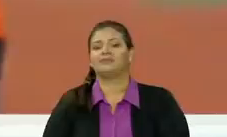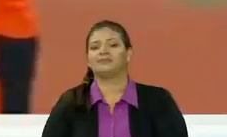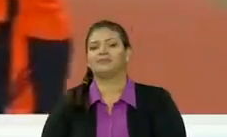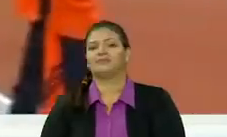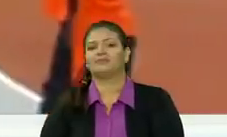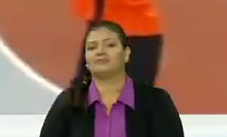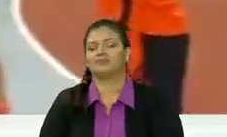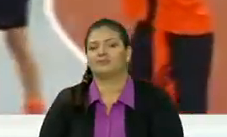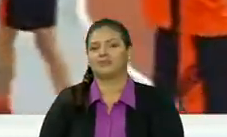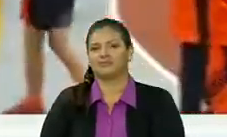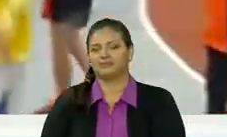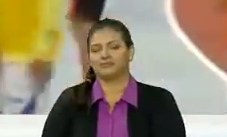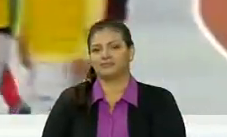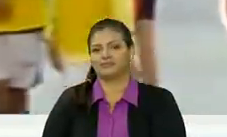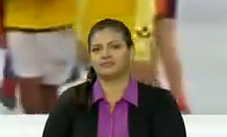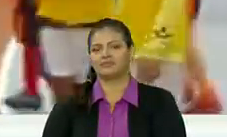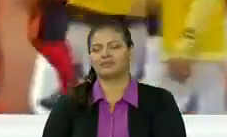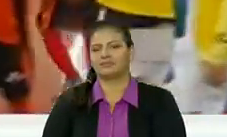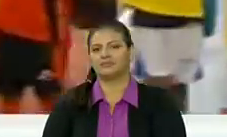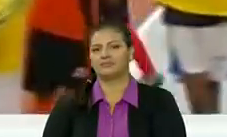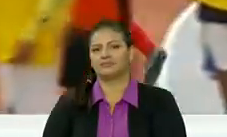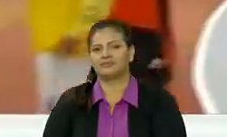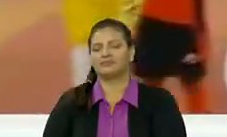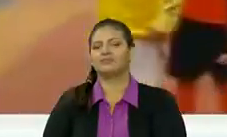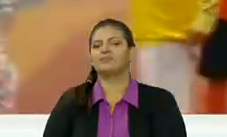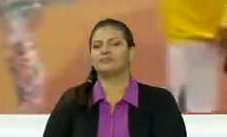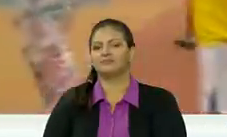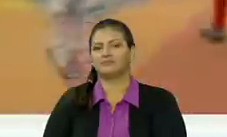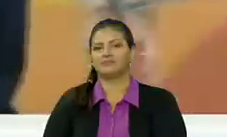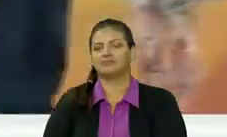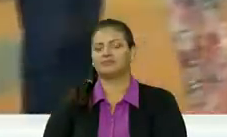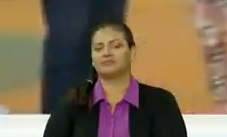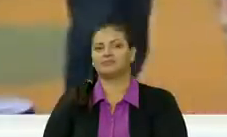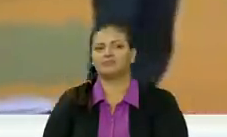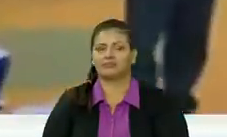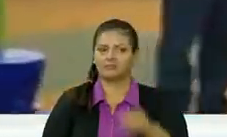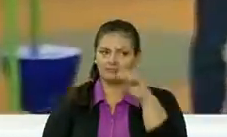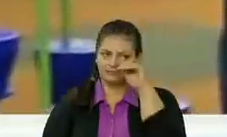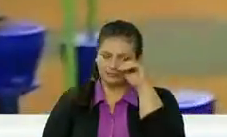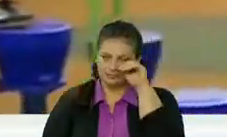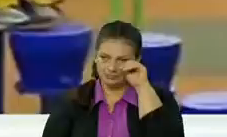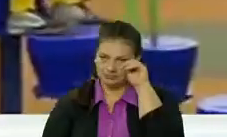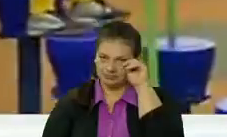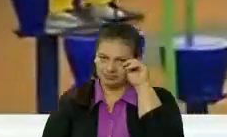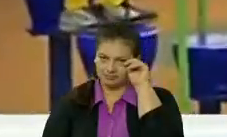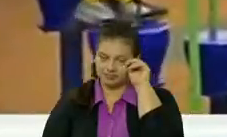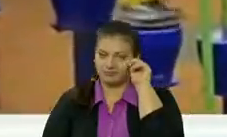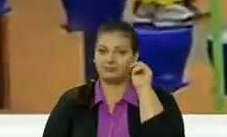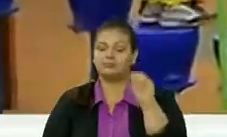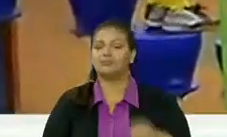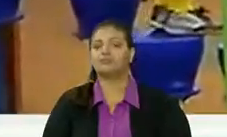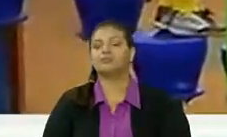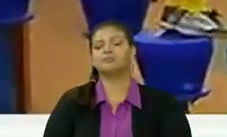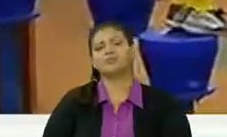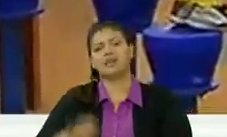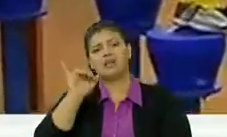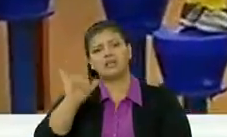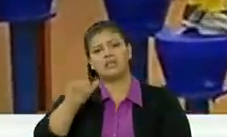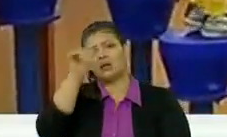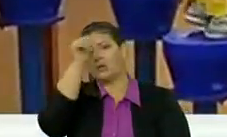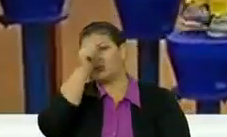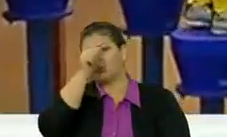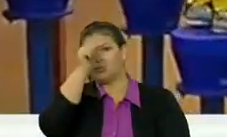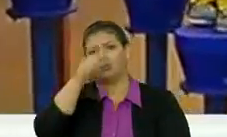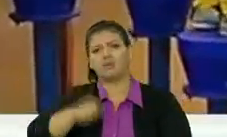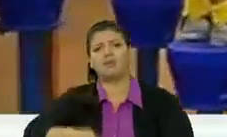viene gente que vive en esta ciudad, sino que gente de todo el Ecuador. Sí, tenemos visitas de 10.000 personas los fines de semana. y